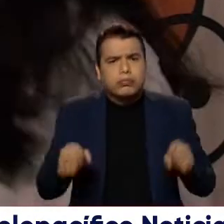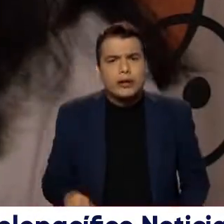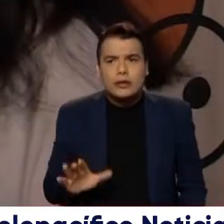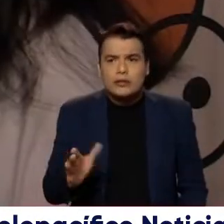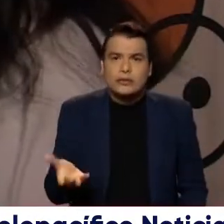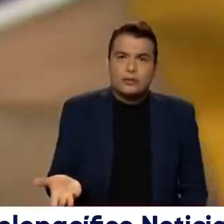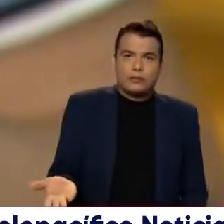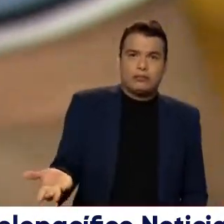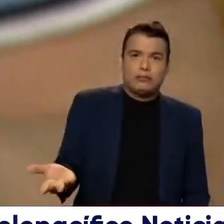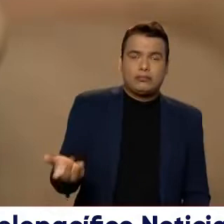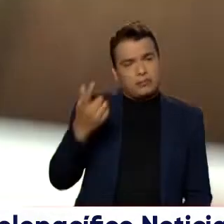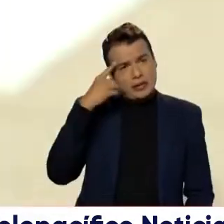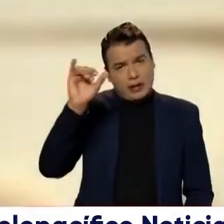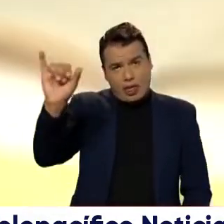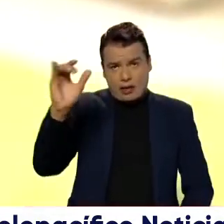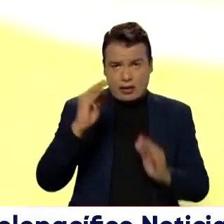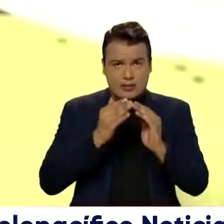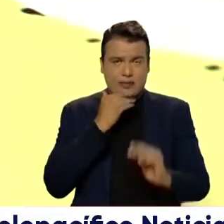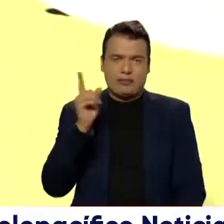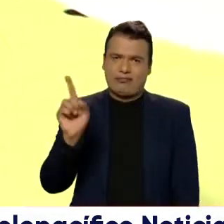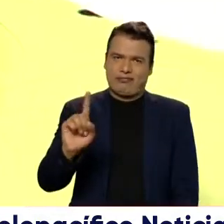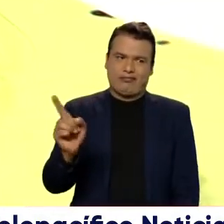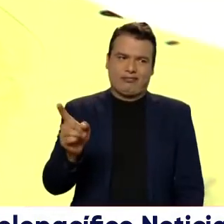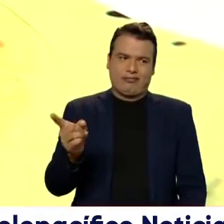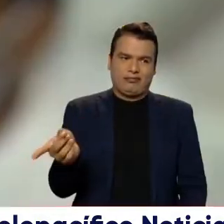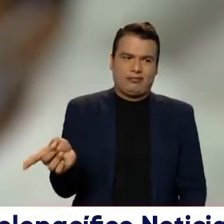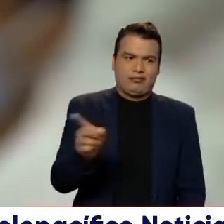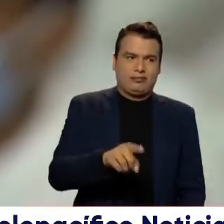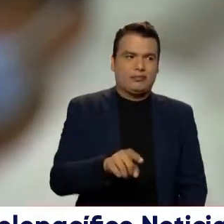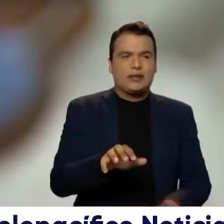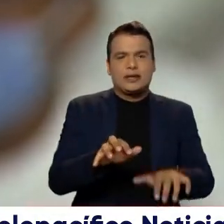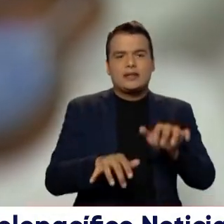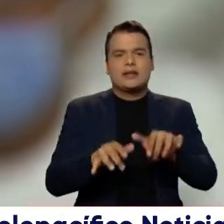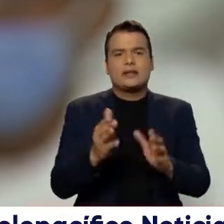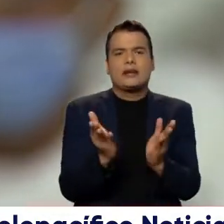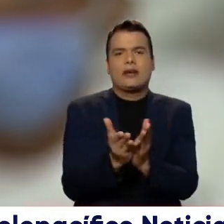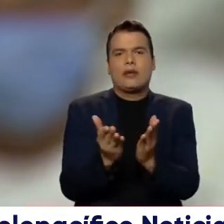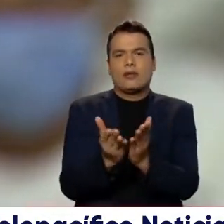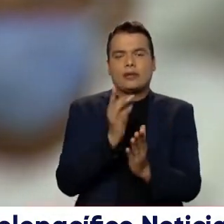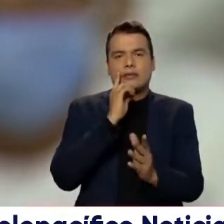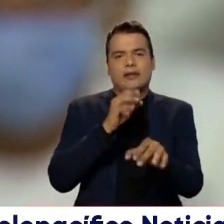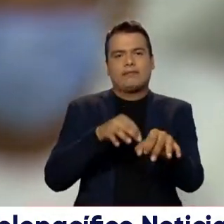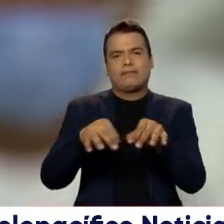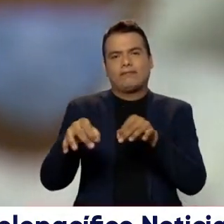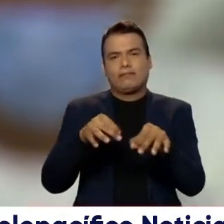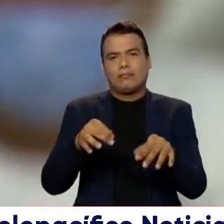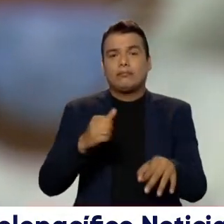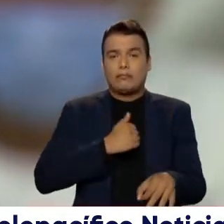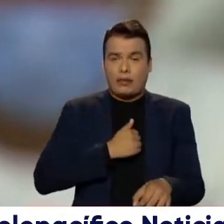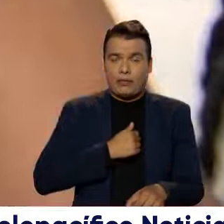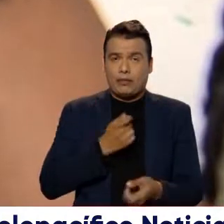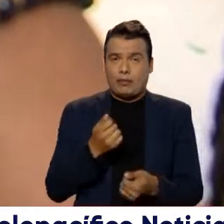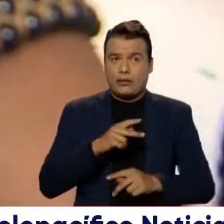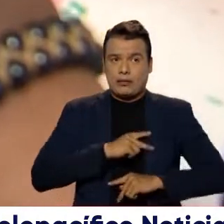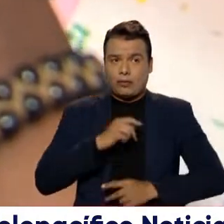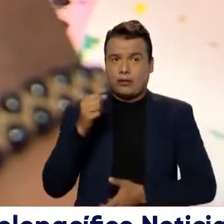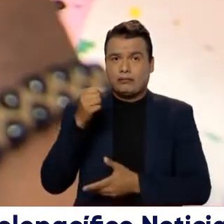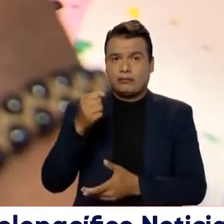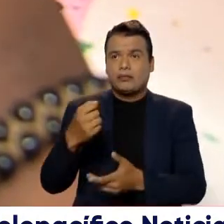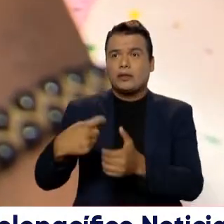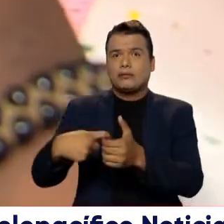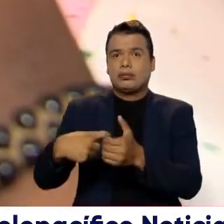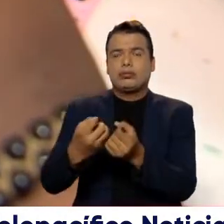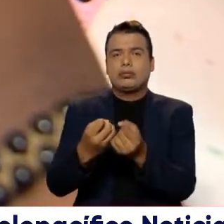que podemos forjar. Por su parte, la Secretaría de Educación explicó que con recursos propios ha logrado vincular